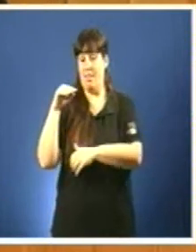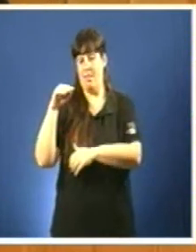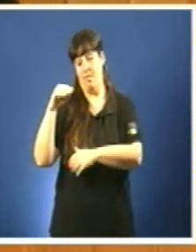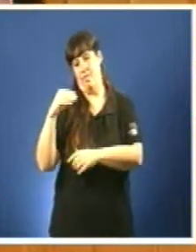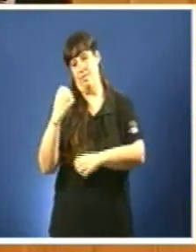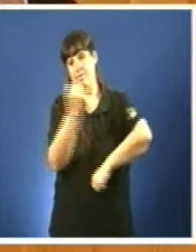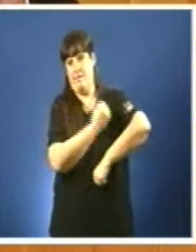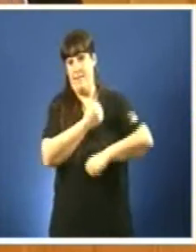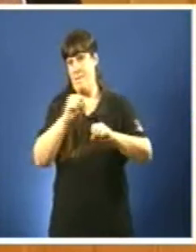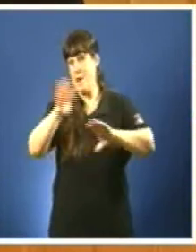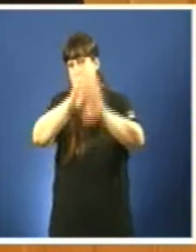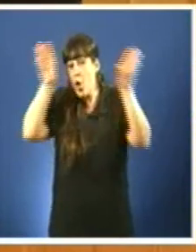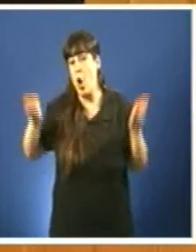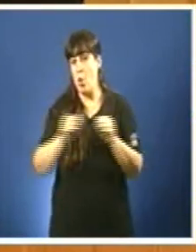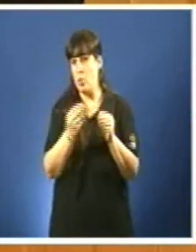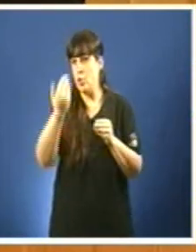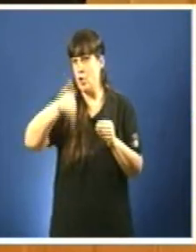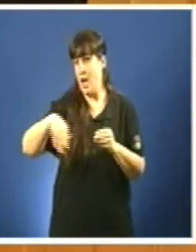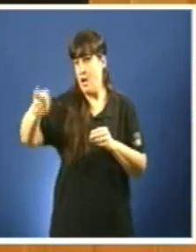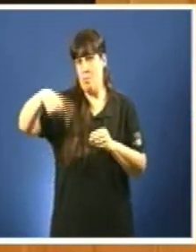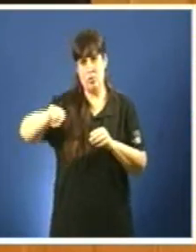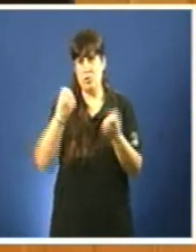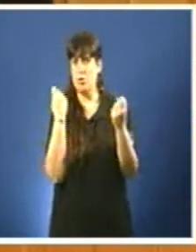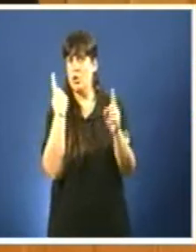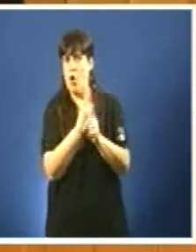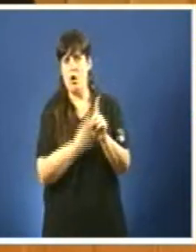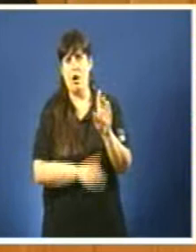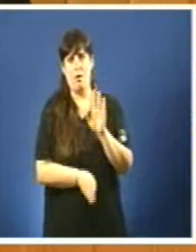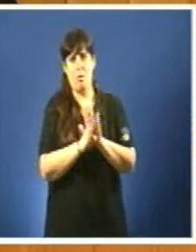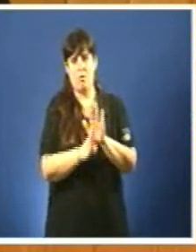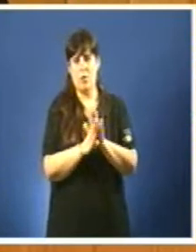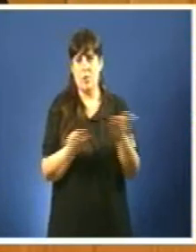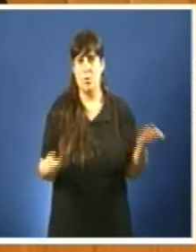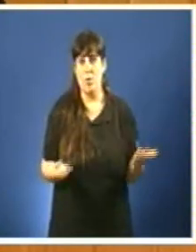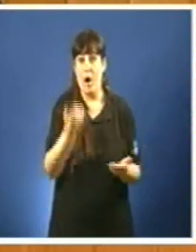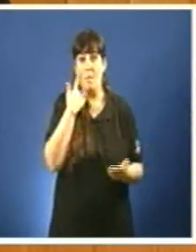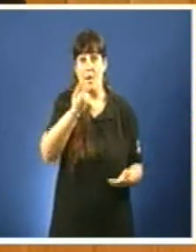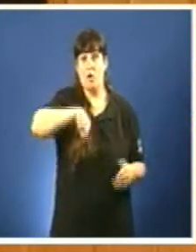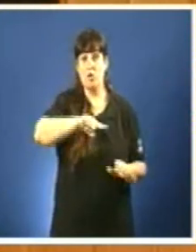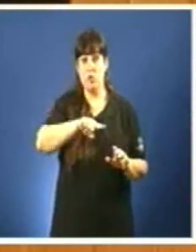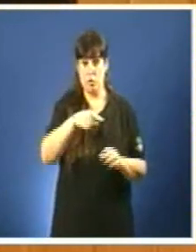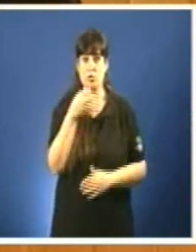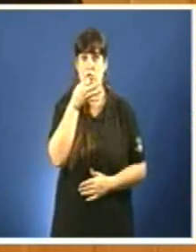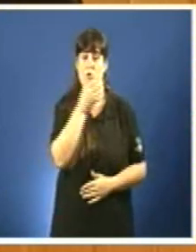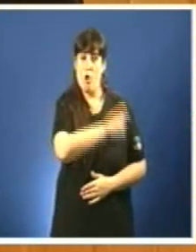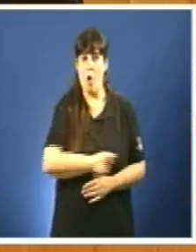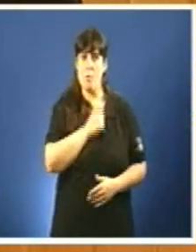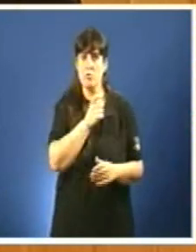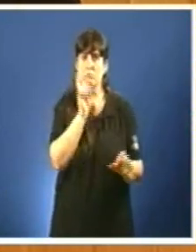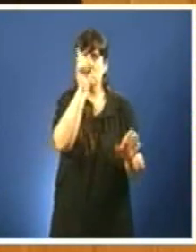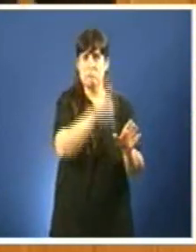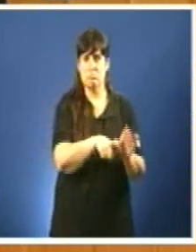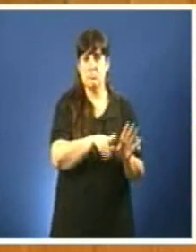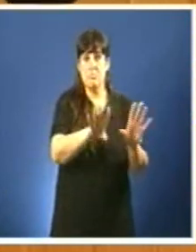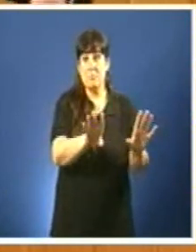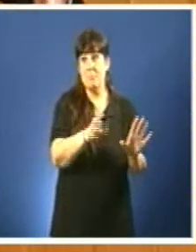contra a Corrupción. O BNG está nesa comisión, señor Feijóo. O que fixo foi non participar na ponencia despois de que o PP